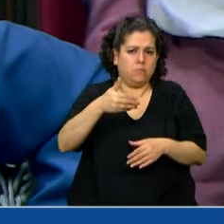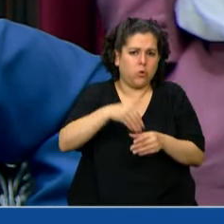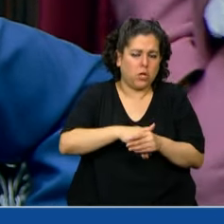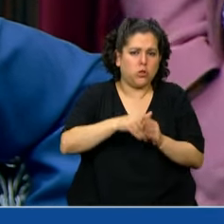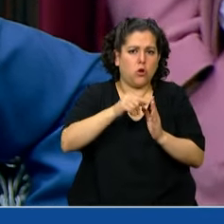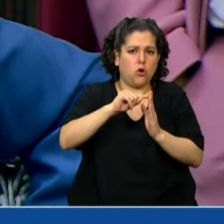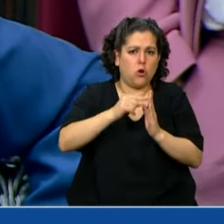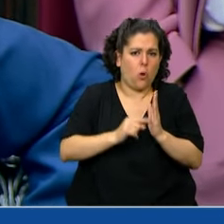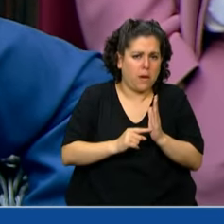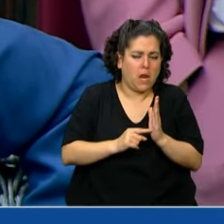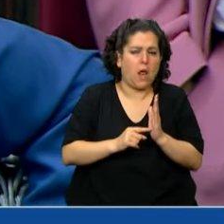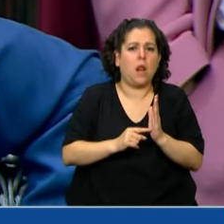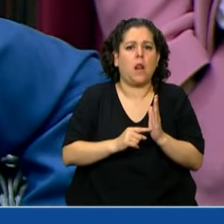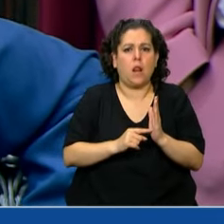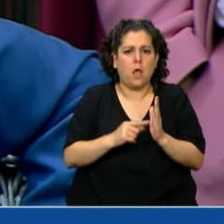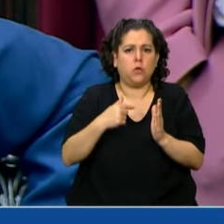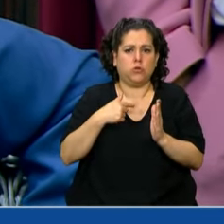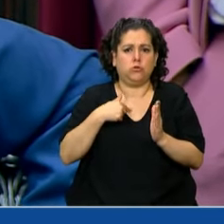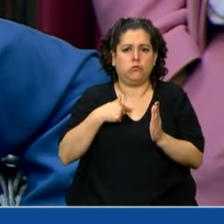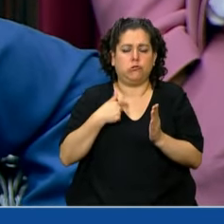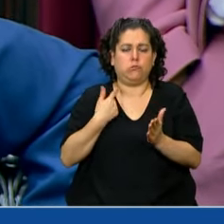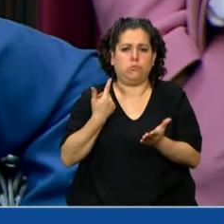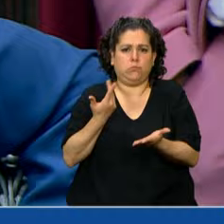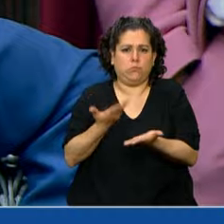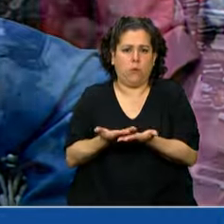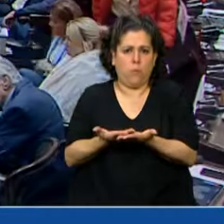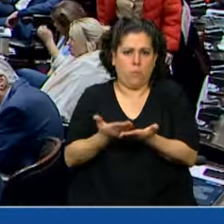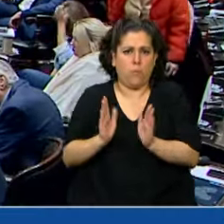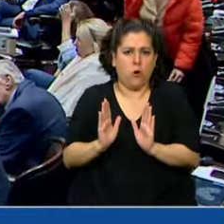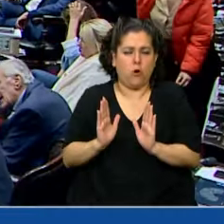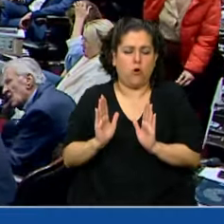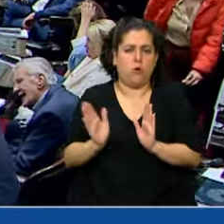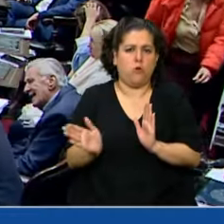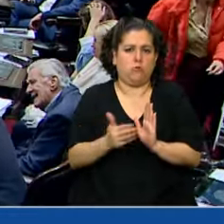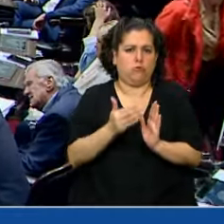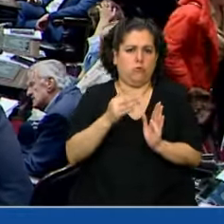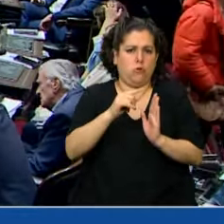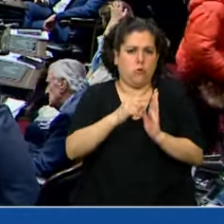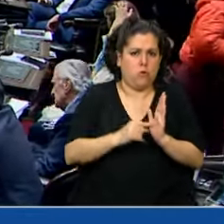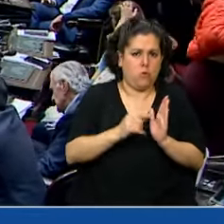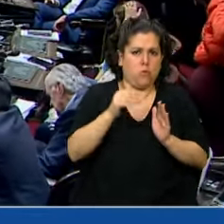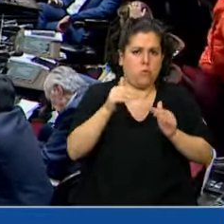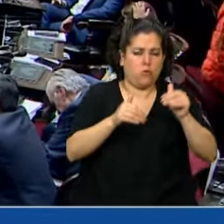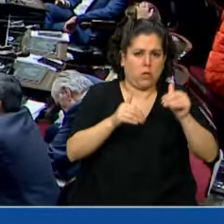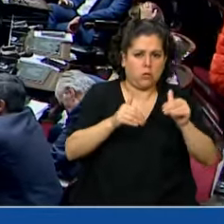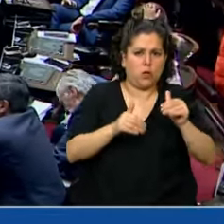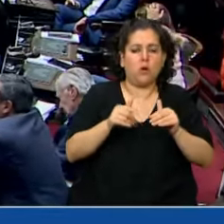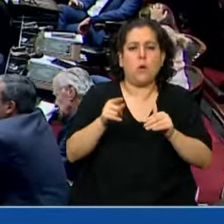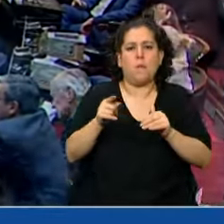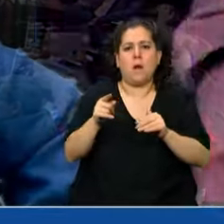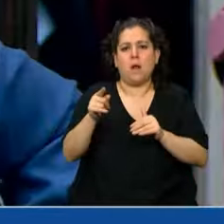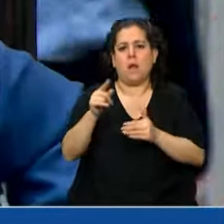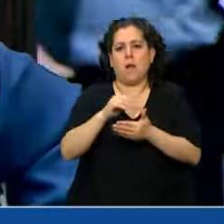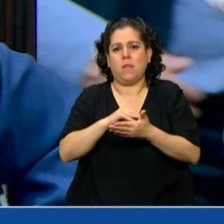consideración voy a poner en consideración y de manera nominal la moción hecha por el diputado maquieira de que el